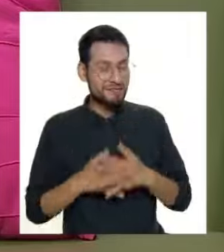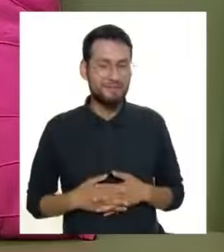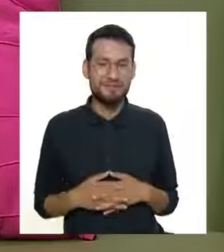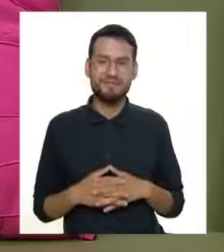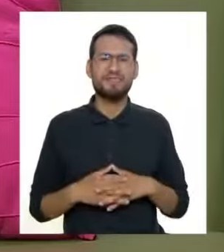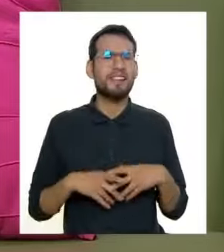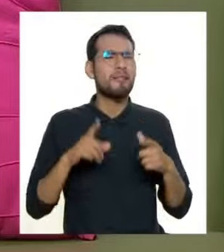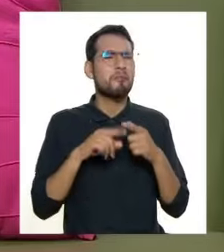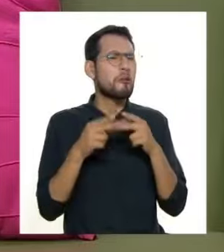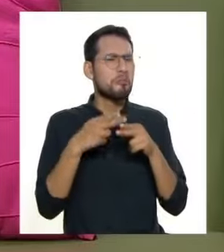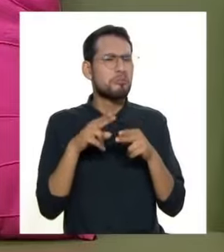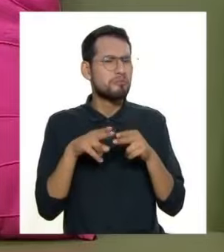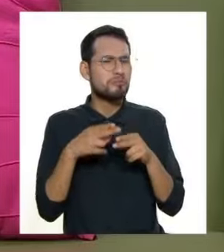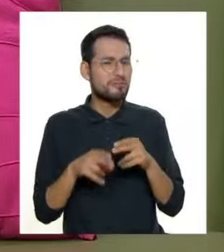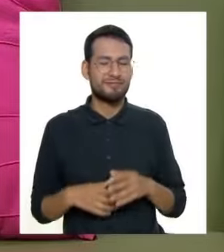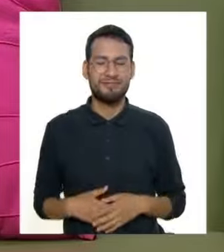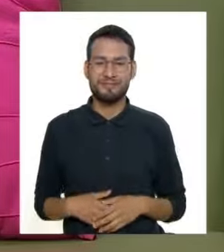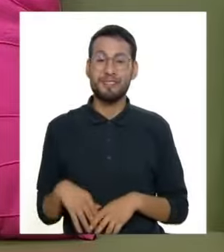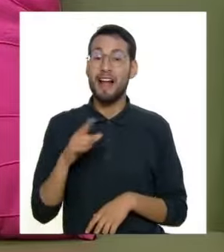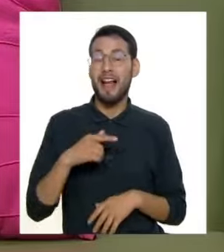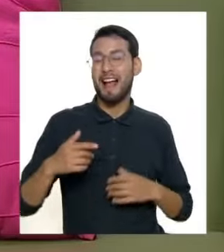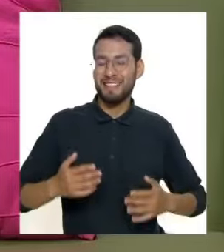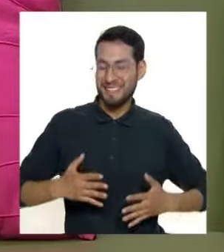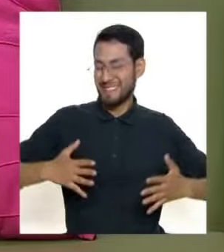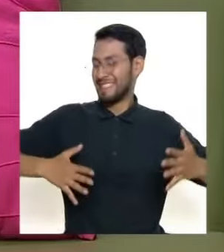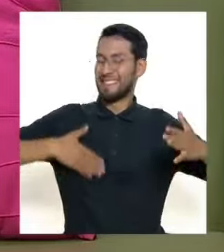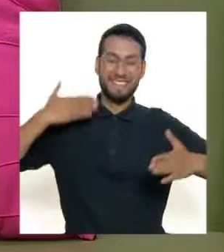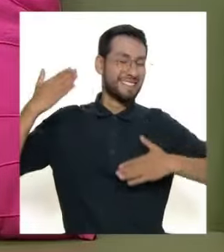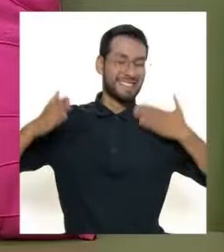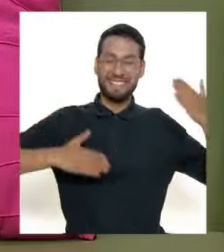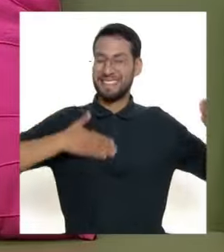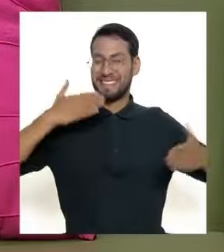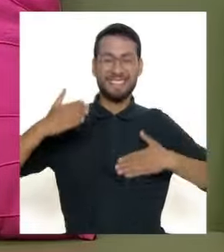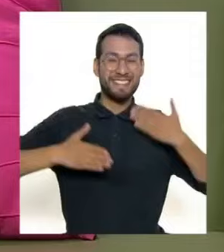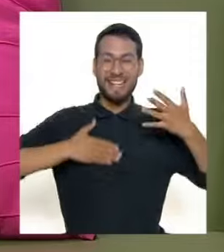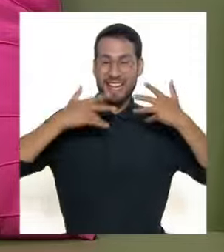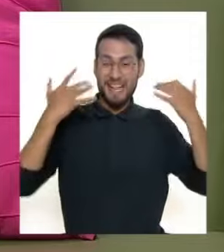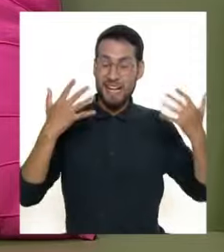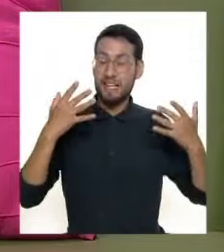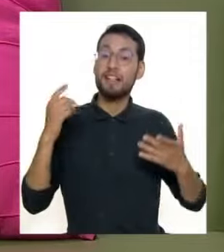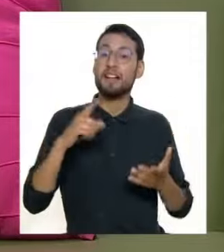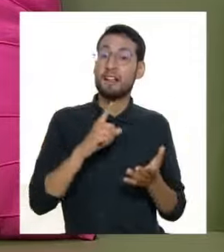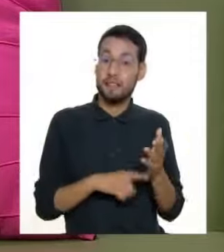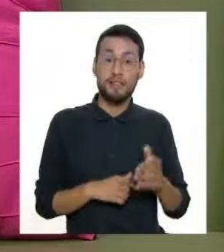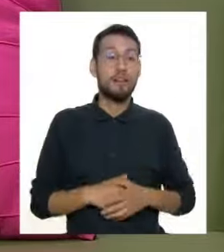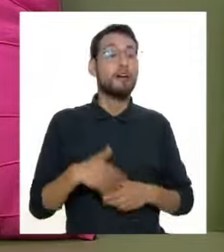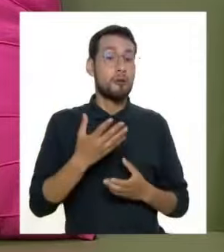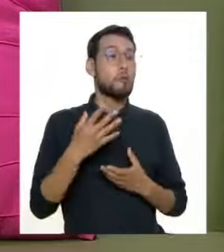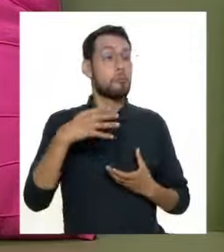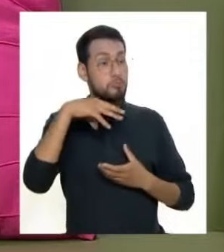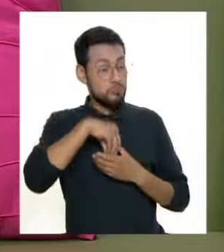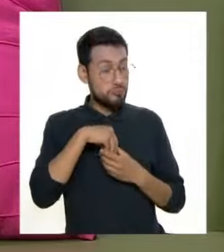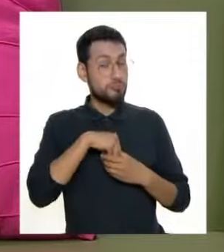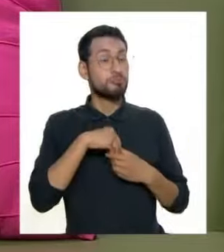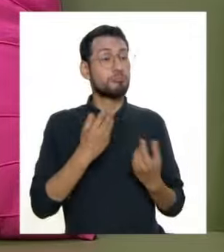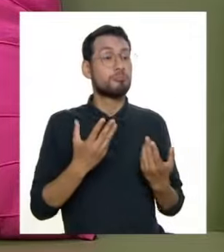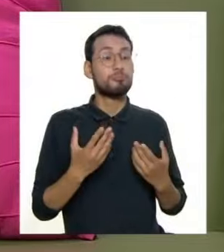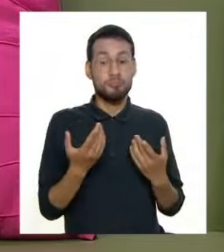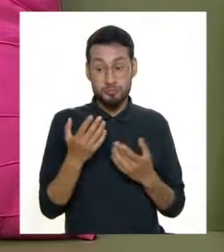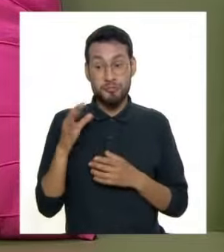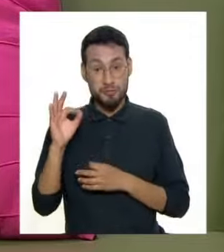pero es transitoria. Yeah. En cambio, la felicidad es un estado de ánimo que si bien es cierto, contemplado y en base a